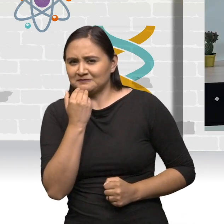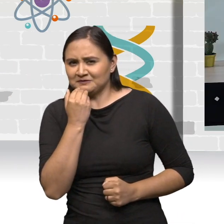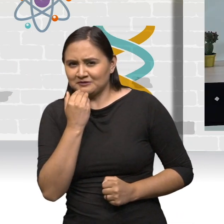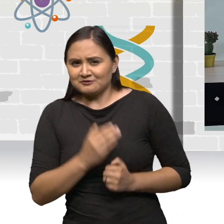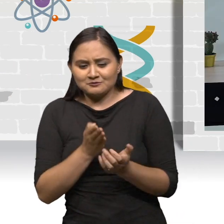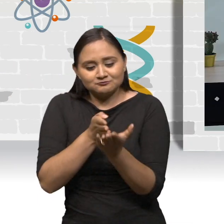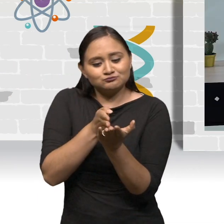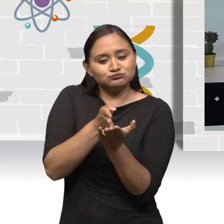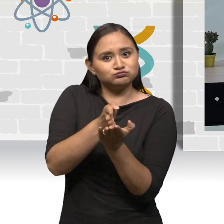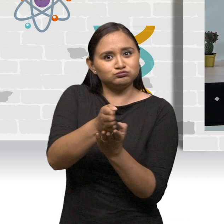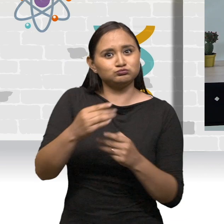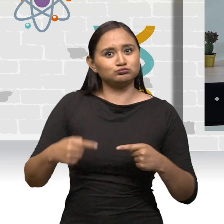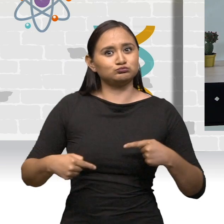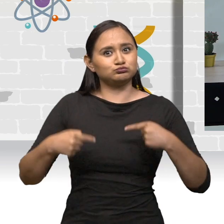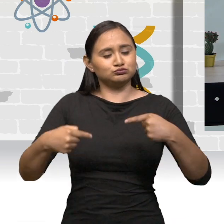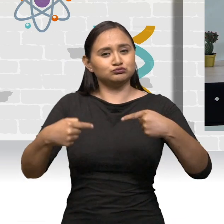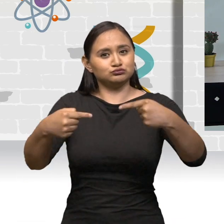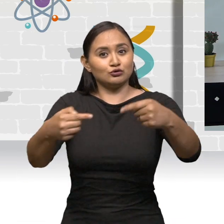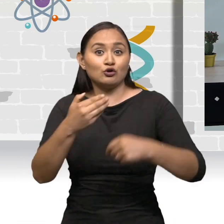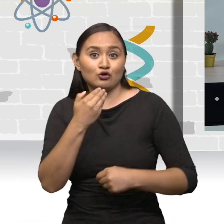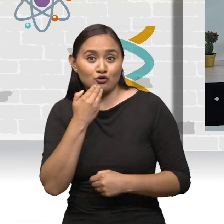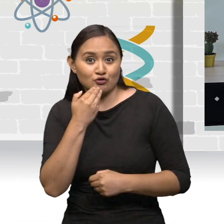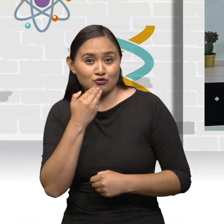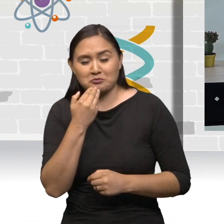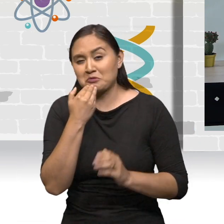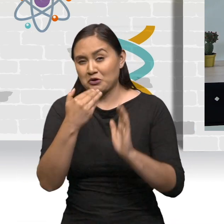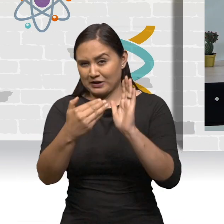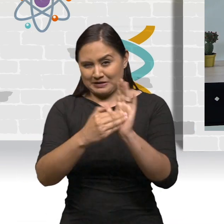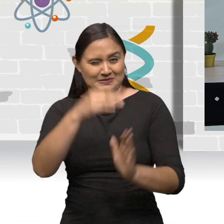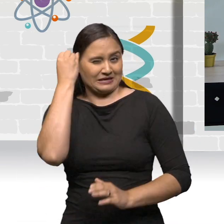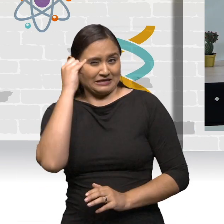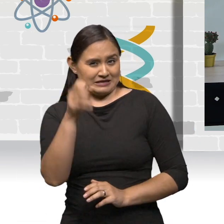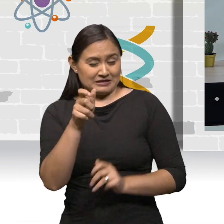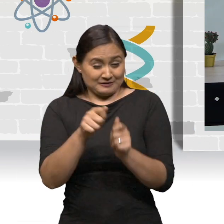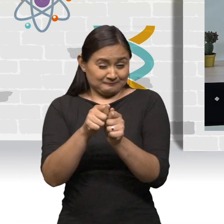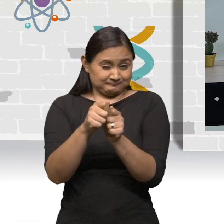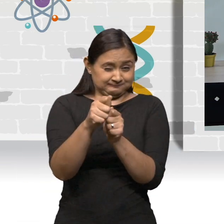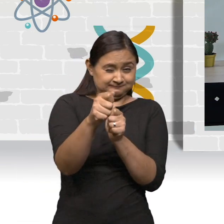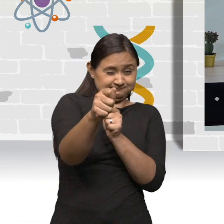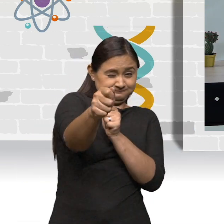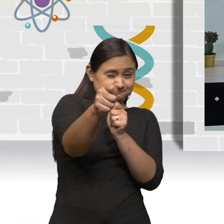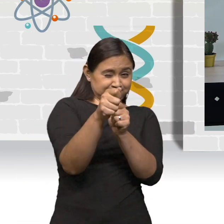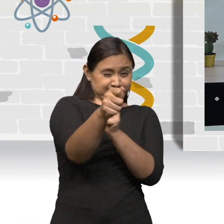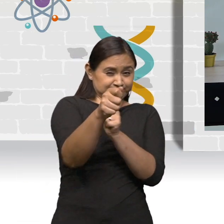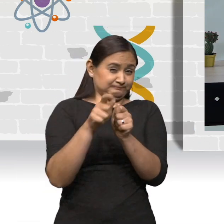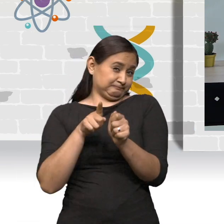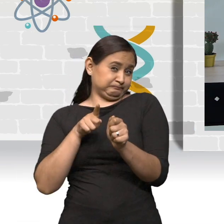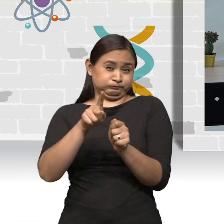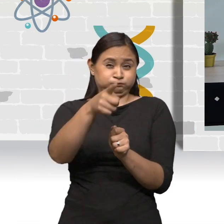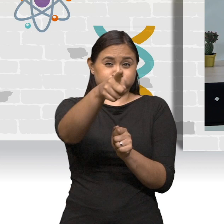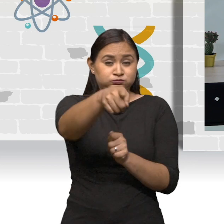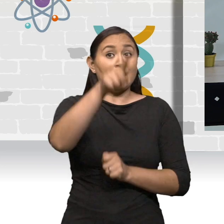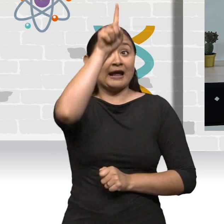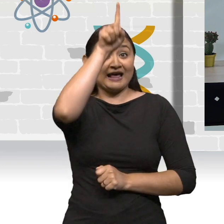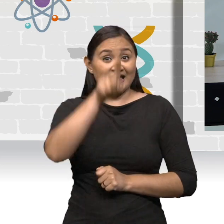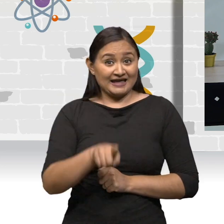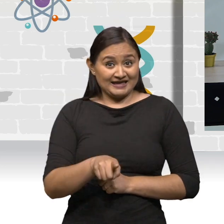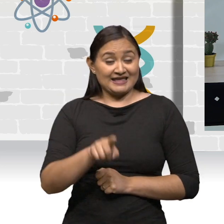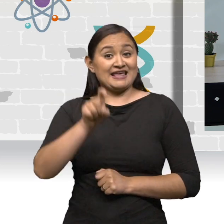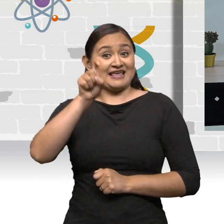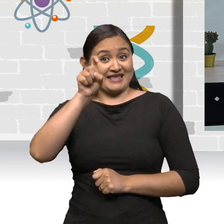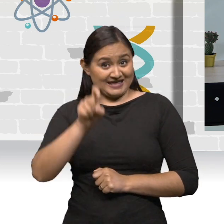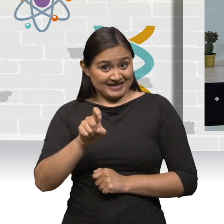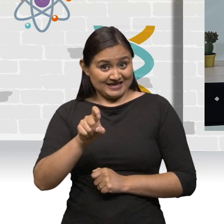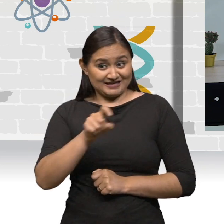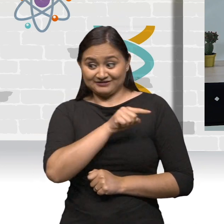interesante donde se puede observar el movimiento rectilíneo uniforme es en el tiro parabólico, ya que el movimiento en el eje X no